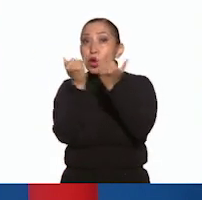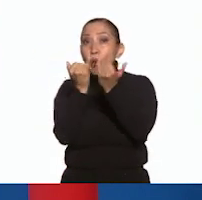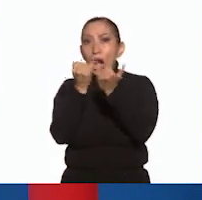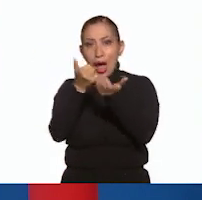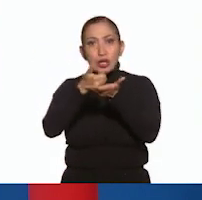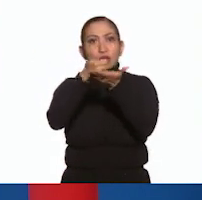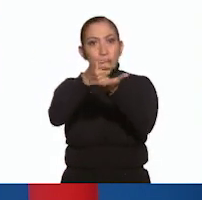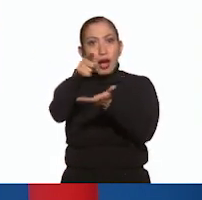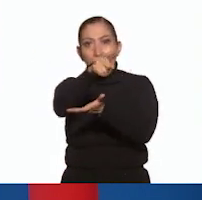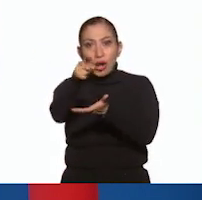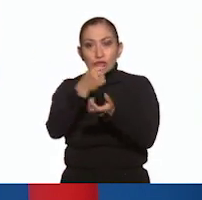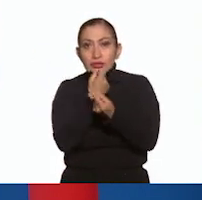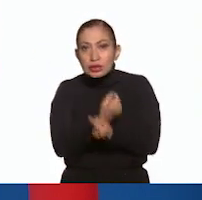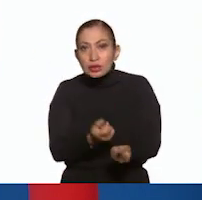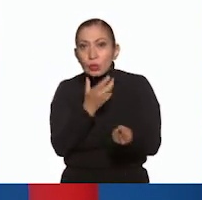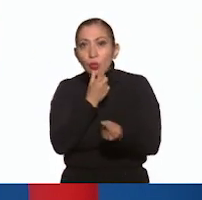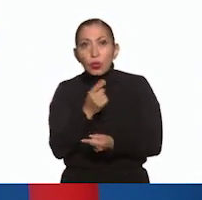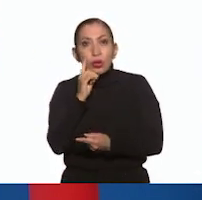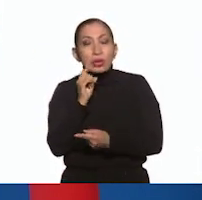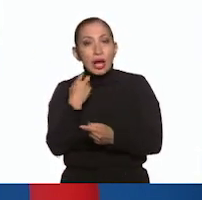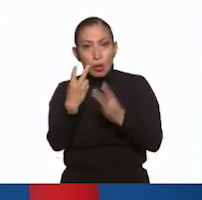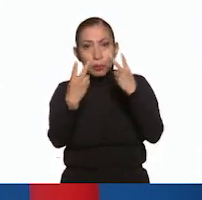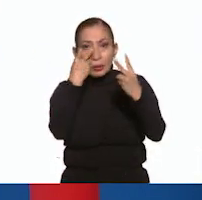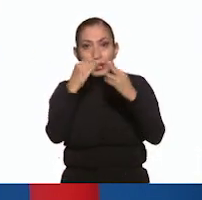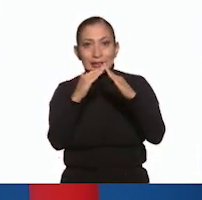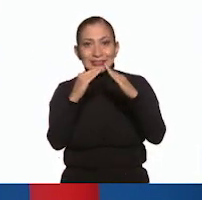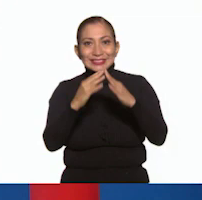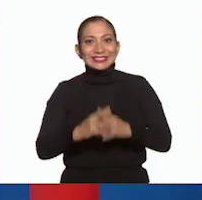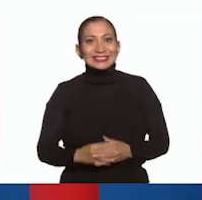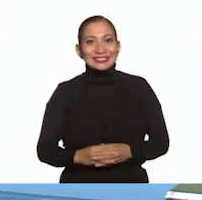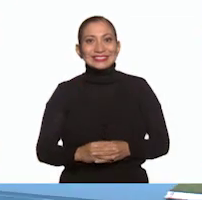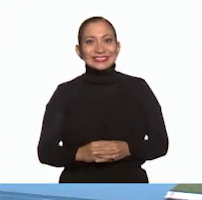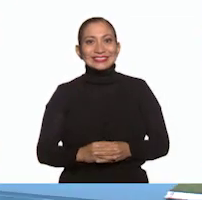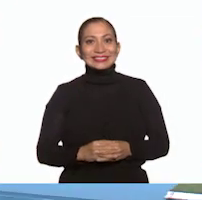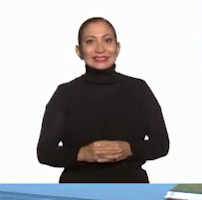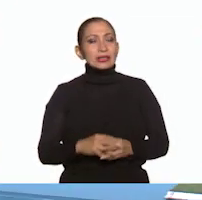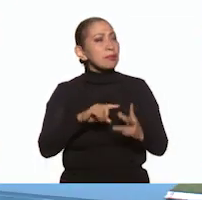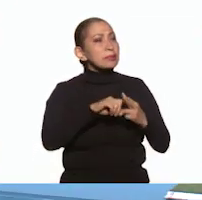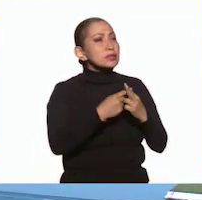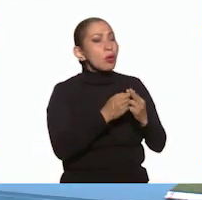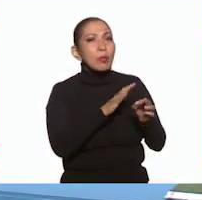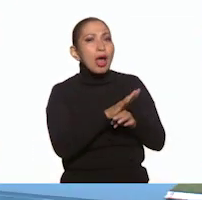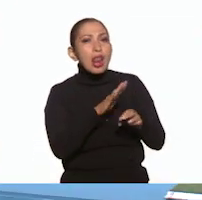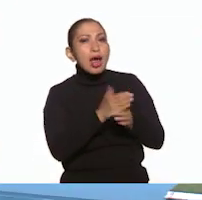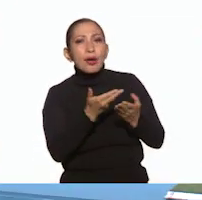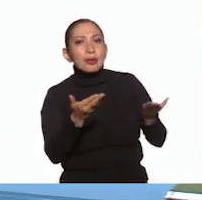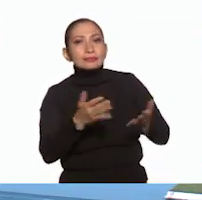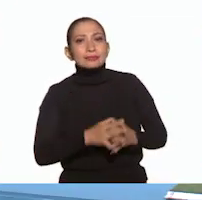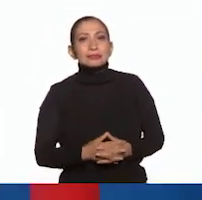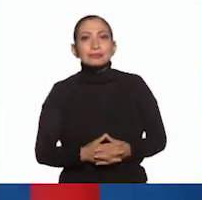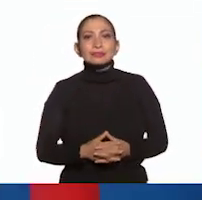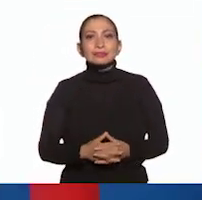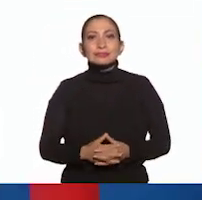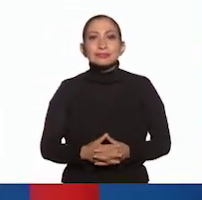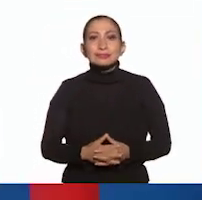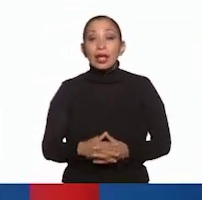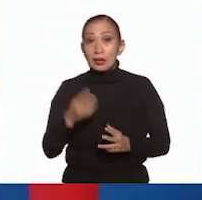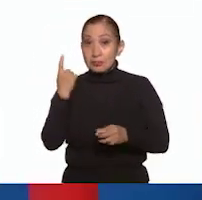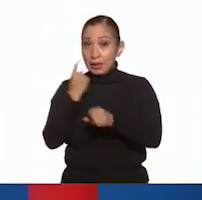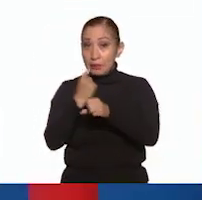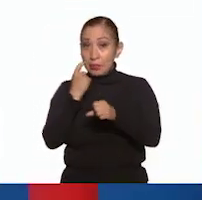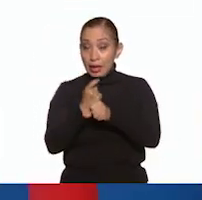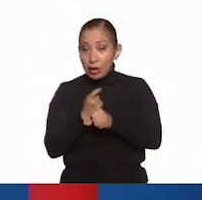les sirvan a los niños y a las niñas que nos siguen desde casa. ¿Con qué vamos a comenzar en esta ocasión? Para